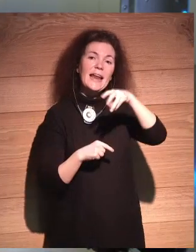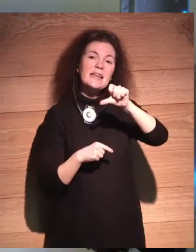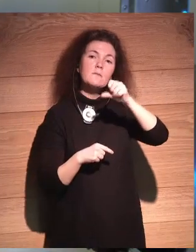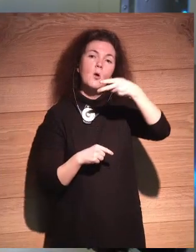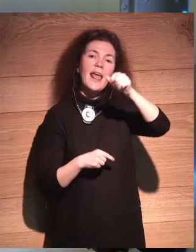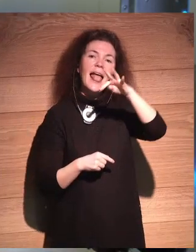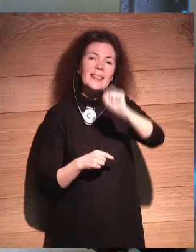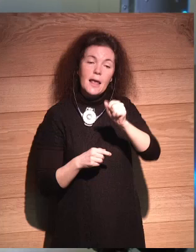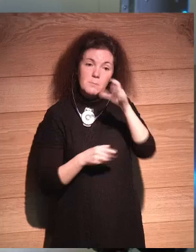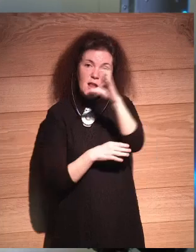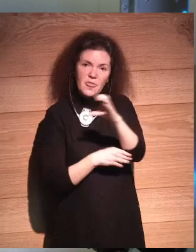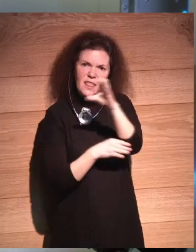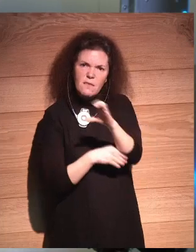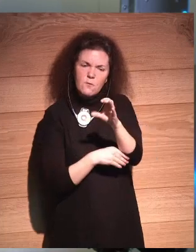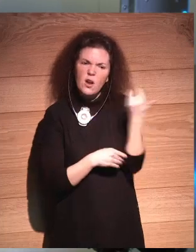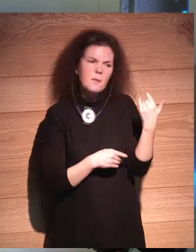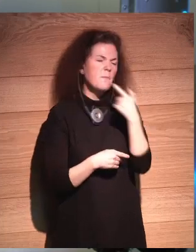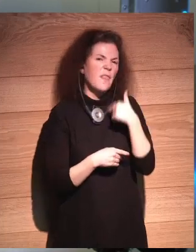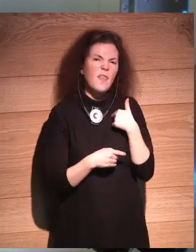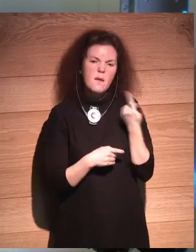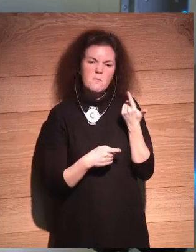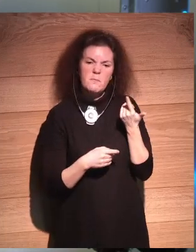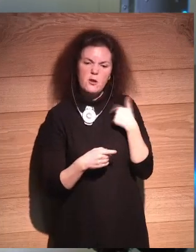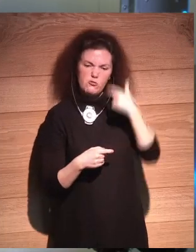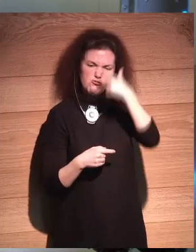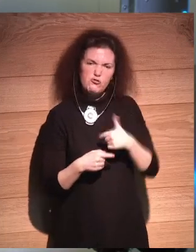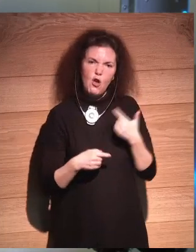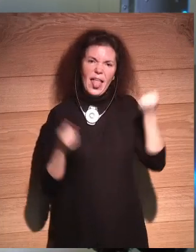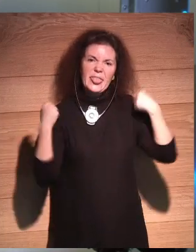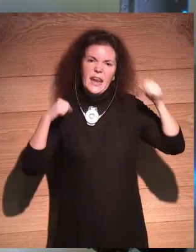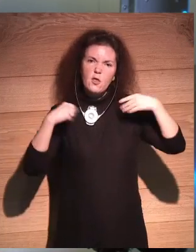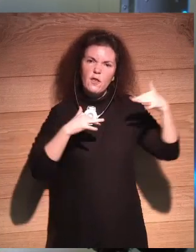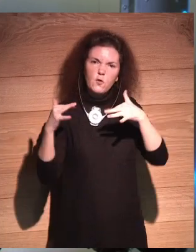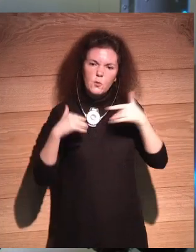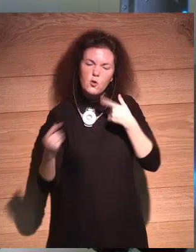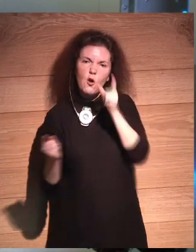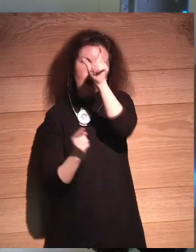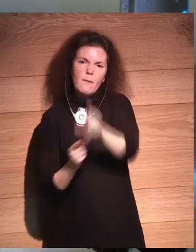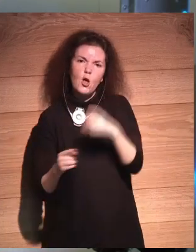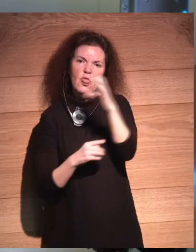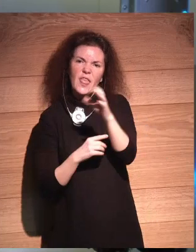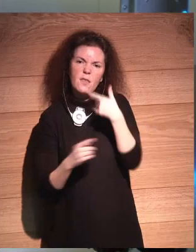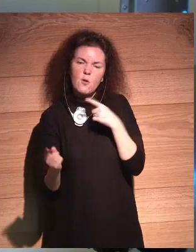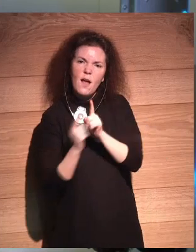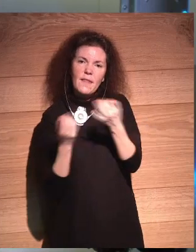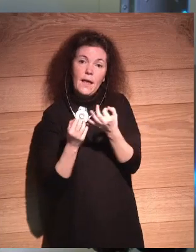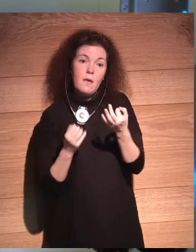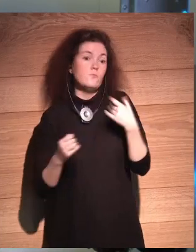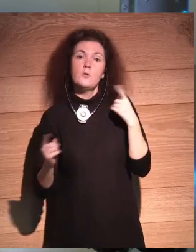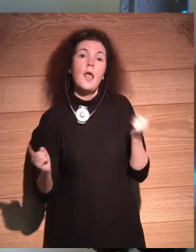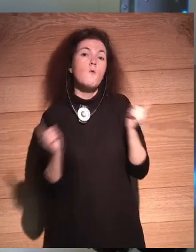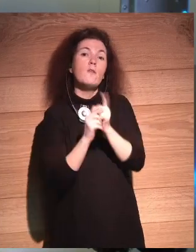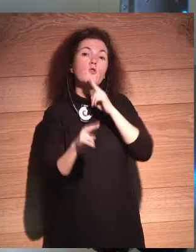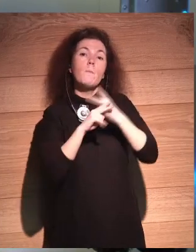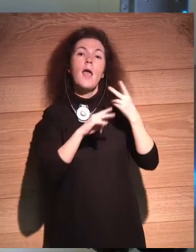científico, me decía que qué pintaba en esto hablando con un científico, ¿no? Él va a hablar con Ginés Morata en un encuentro que se llama Jugar a ser dioses,